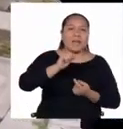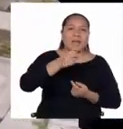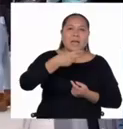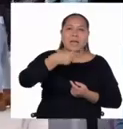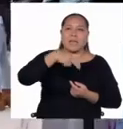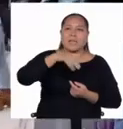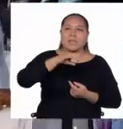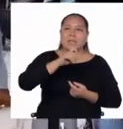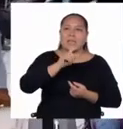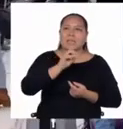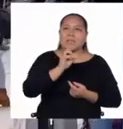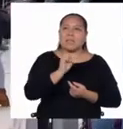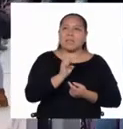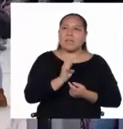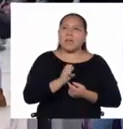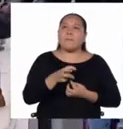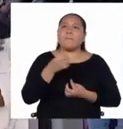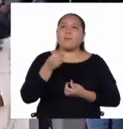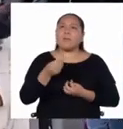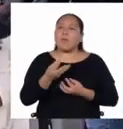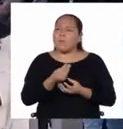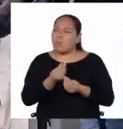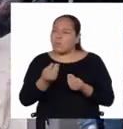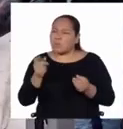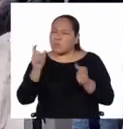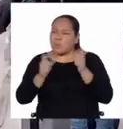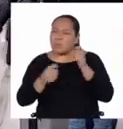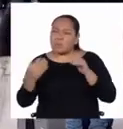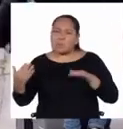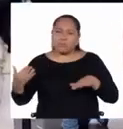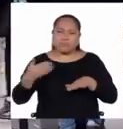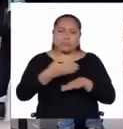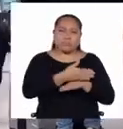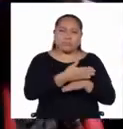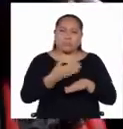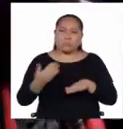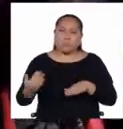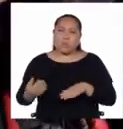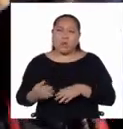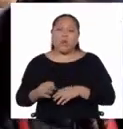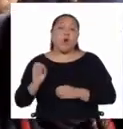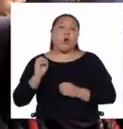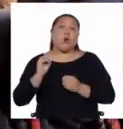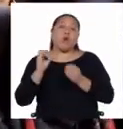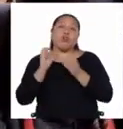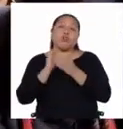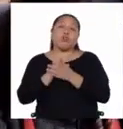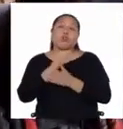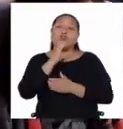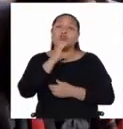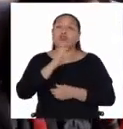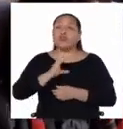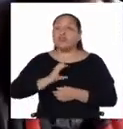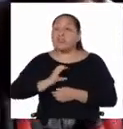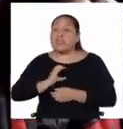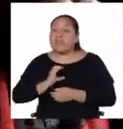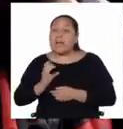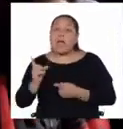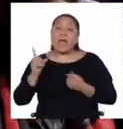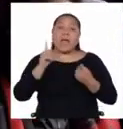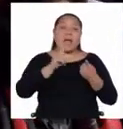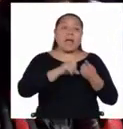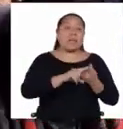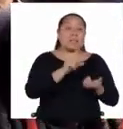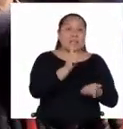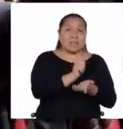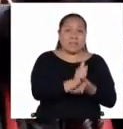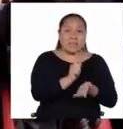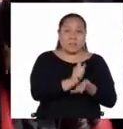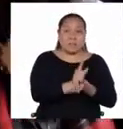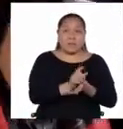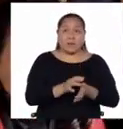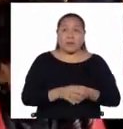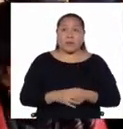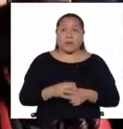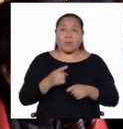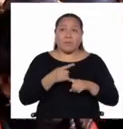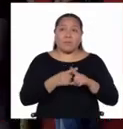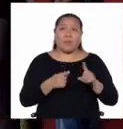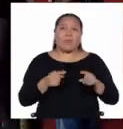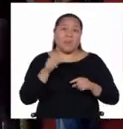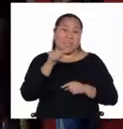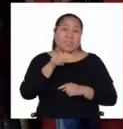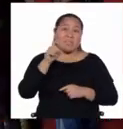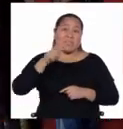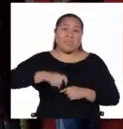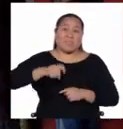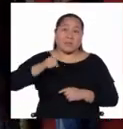un flujo de pasajeros tan intenso, o bueno, desde Chosica hasta Lima. Pero claro, ahí necesitas una